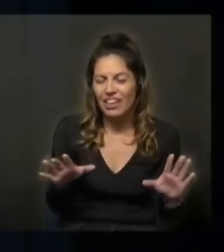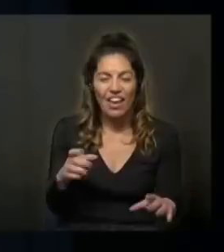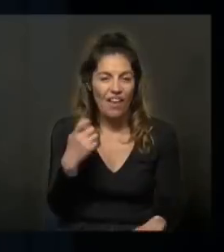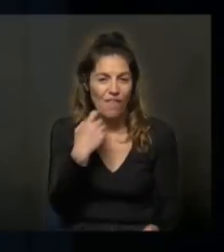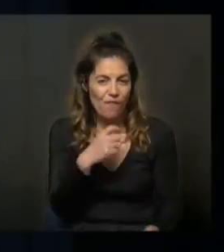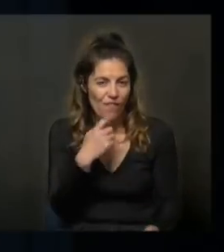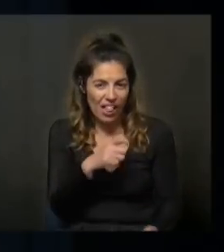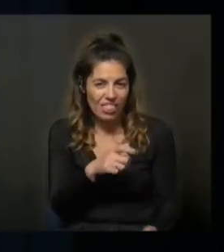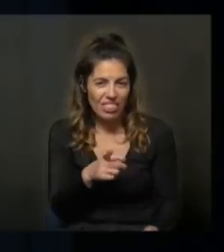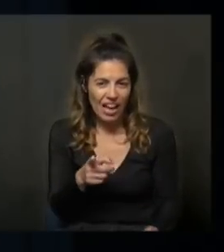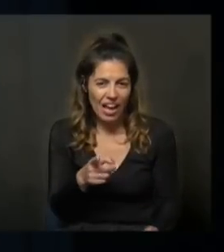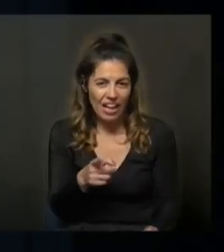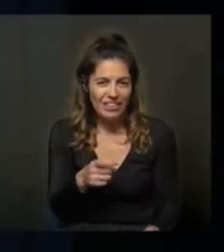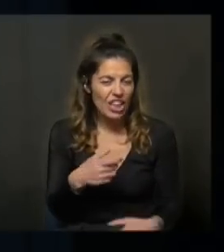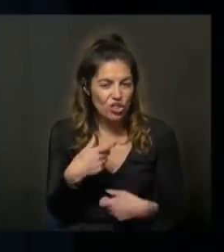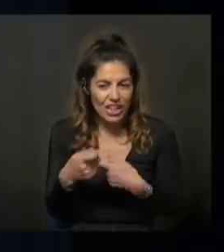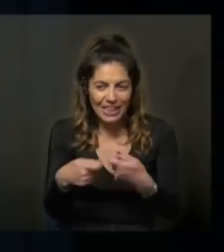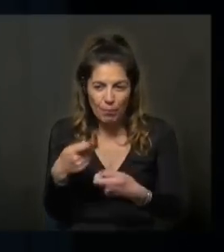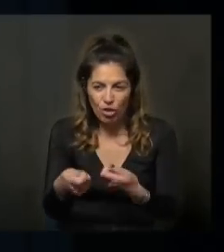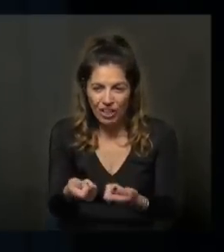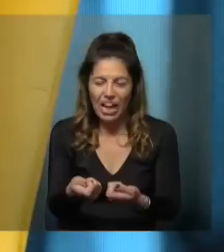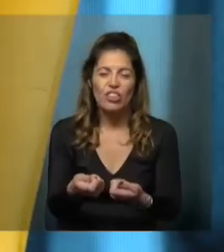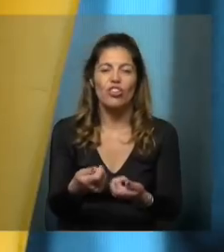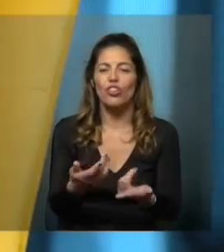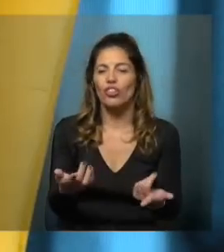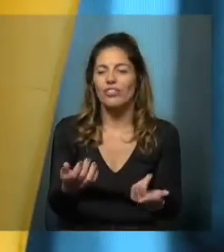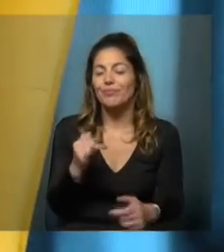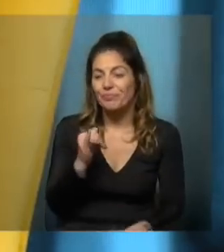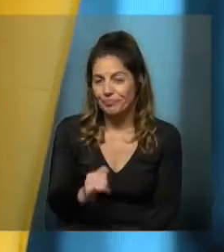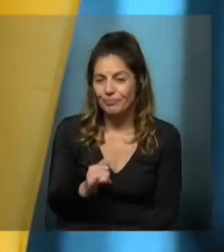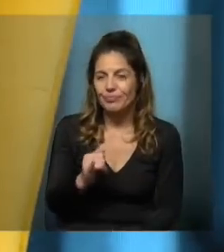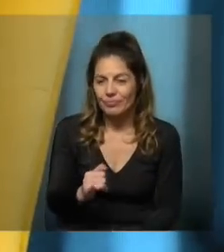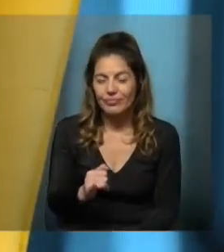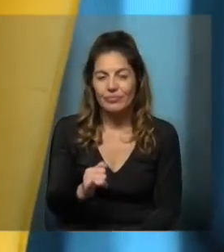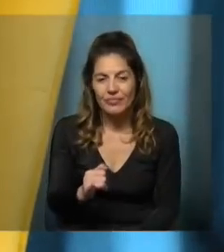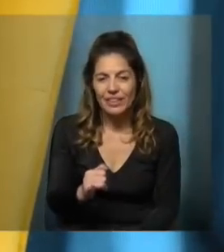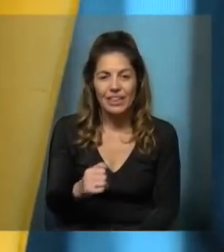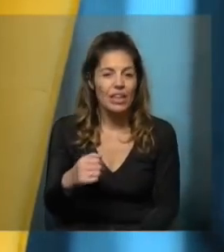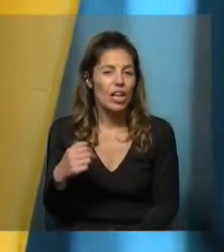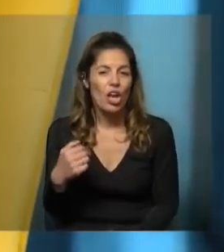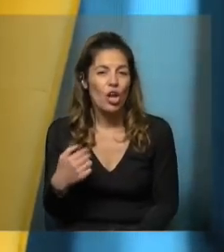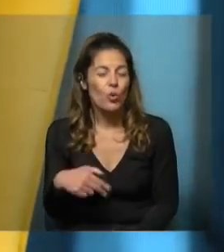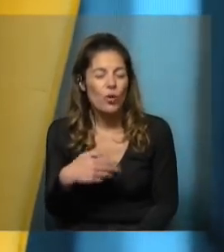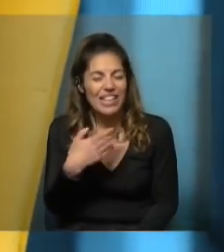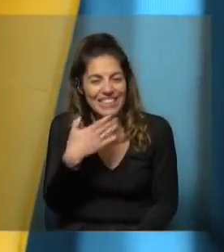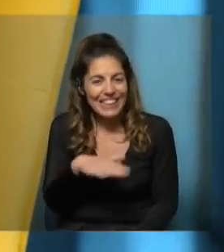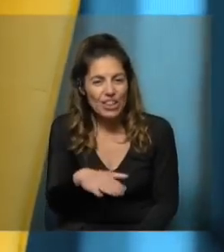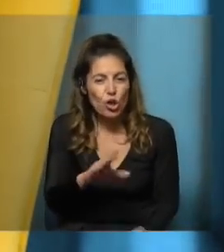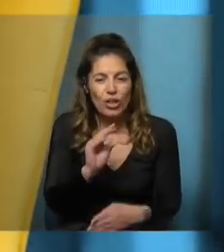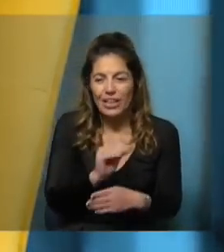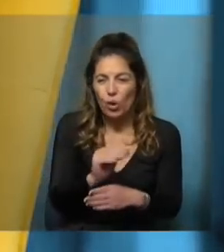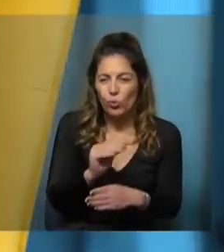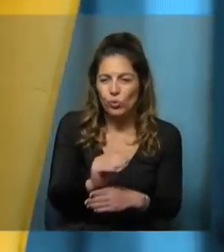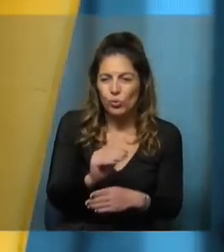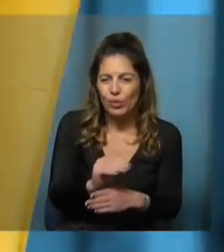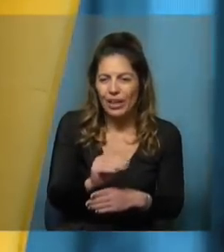de repente de no Celeste aportando y sí es que pasa que nunca se entendió que la cultura